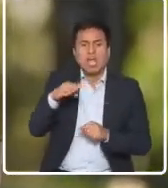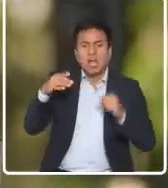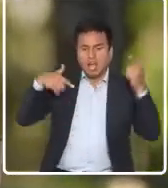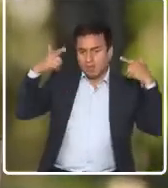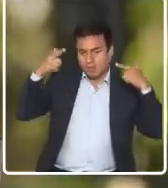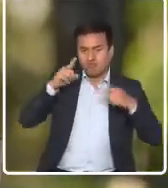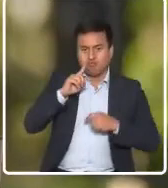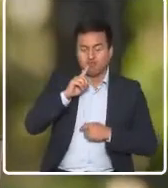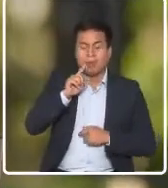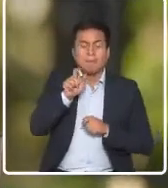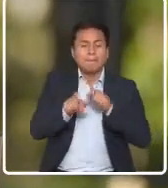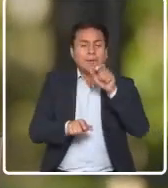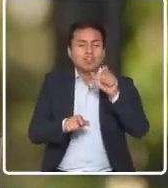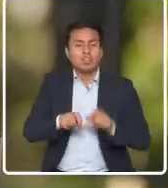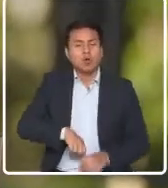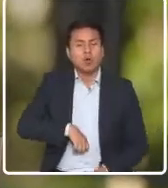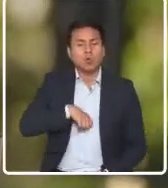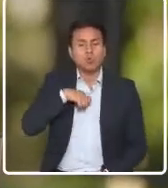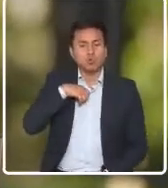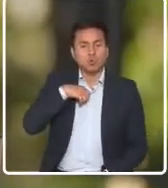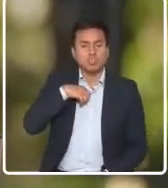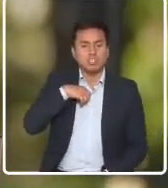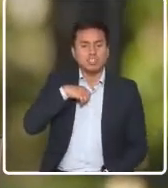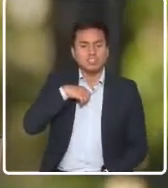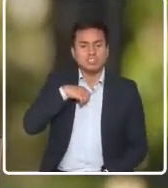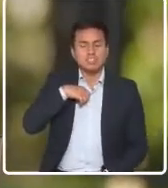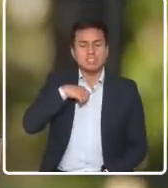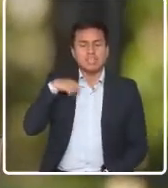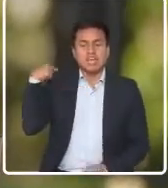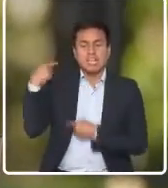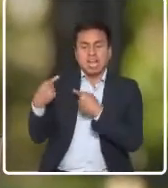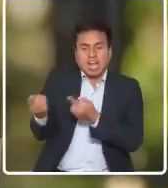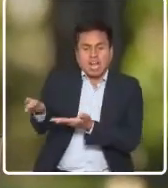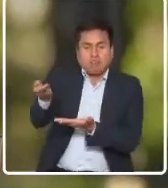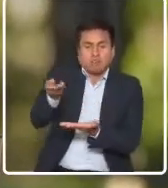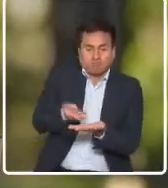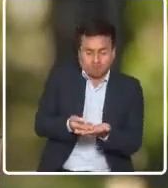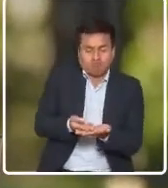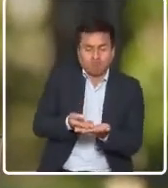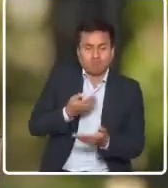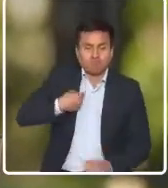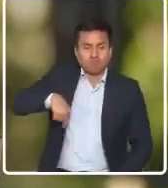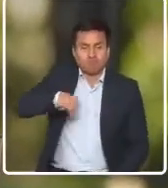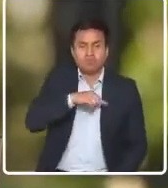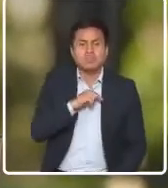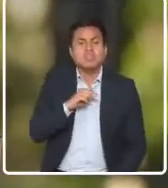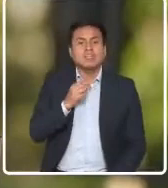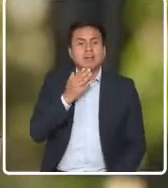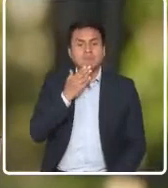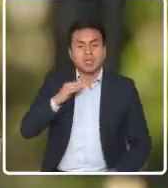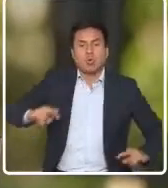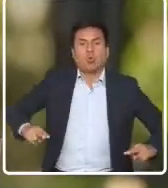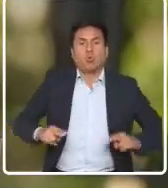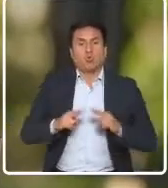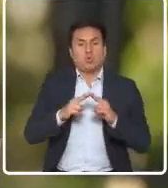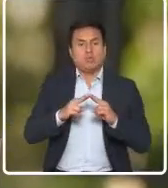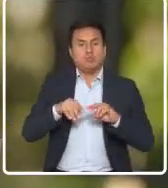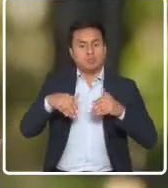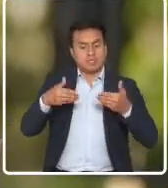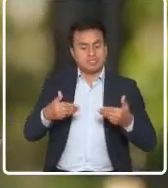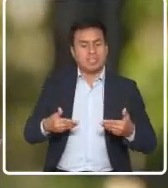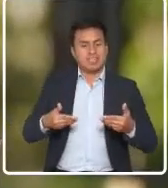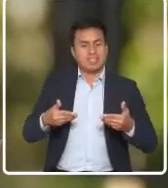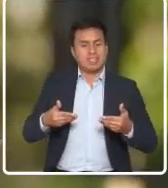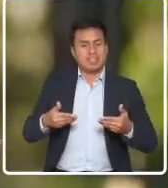campesinas, con personas orgullosas del legado del que somos herederos y sobre el cual construimos nuestro